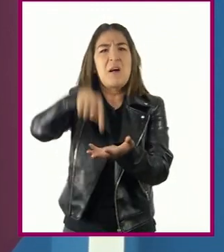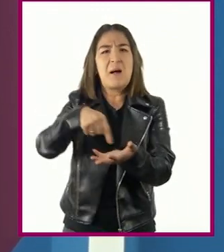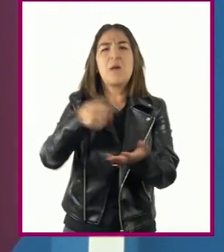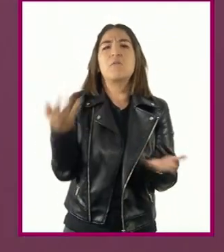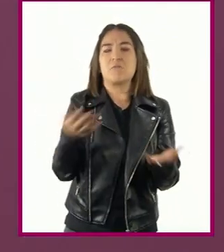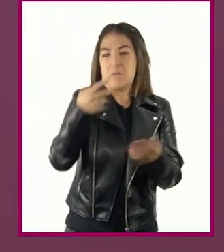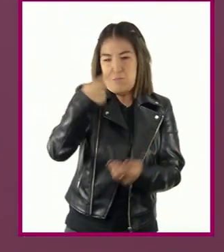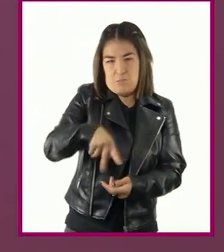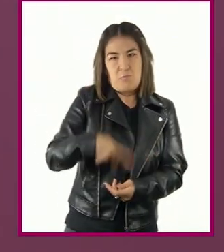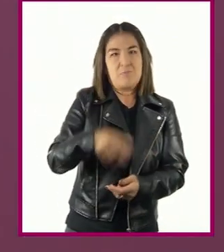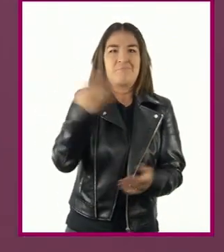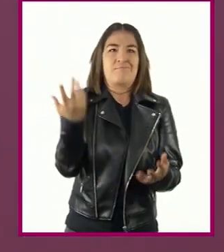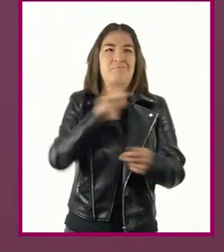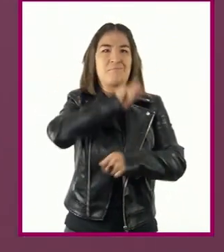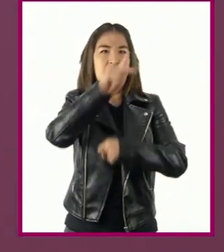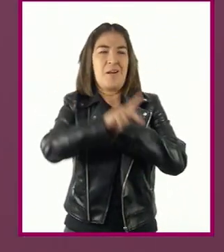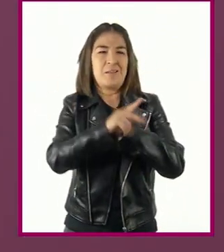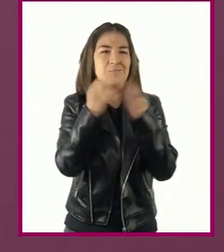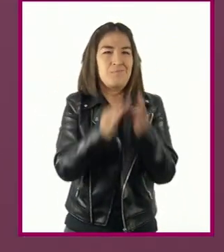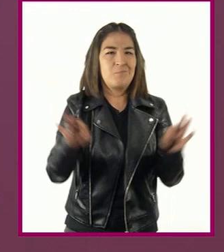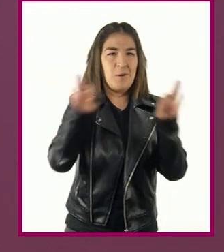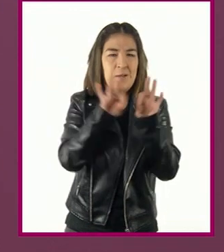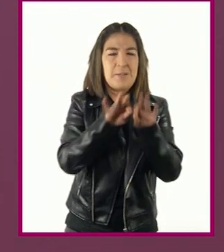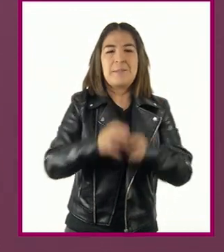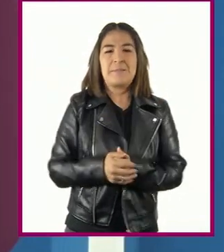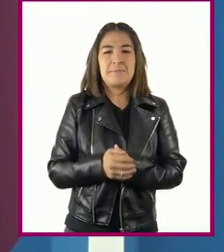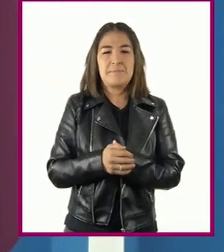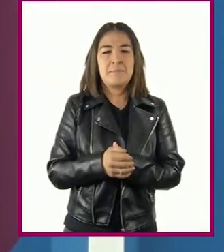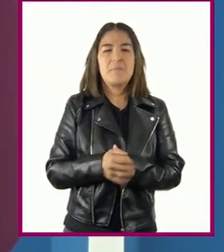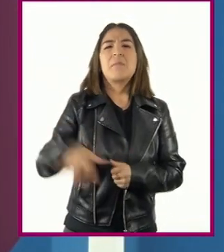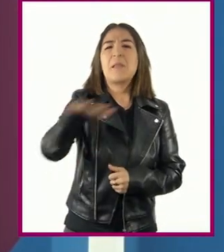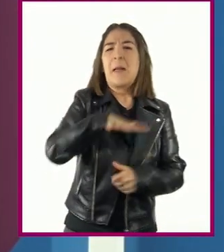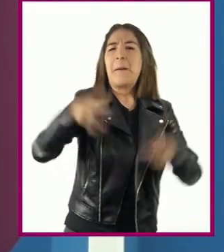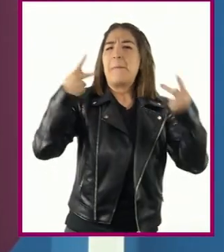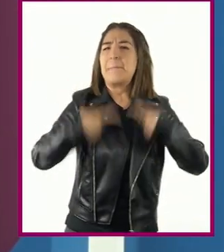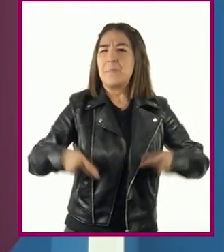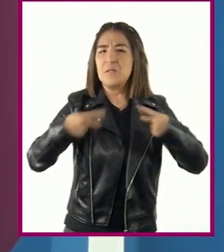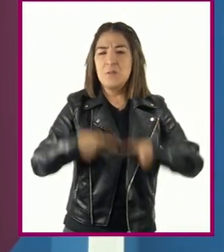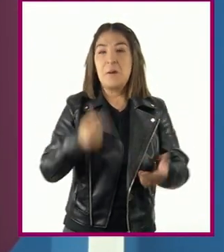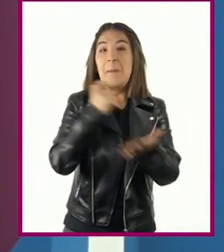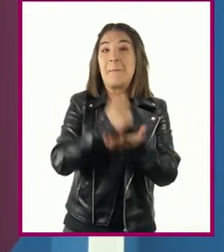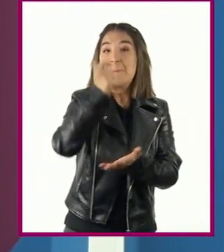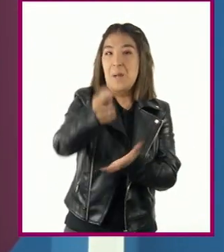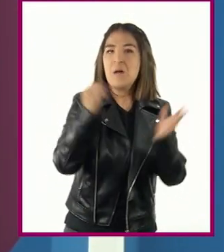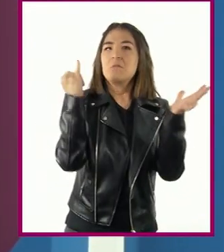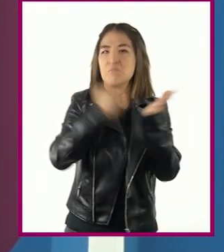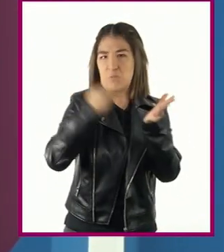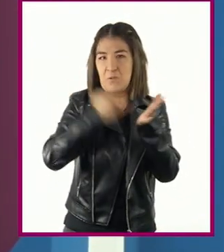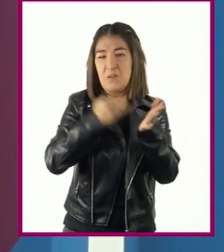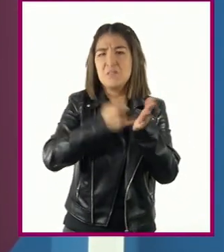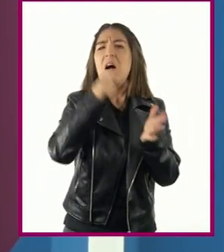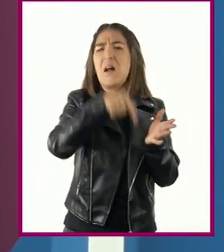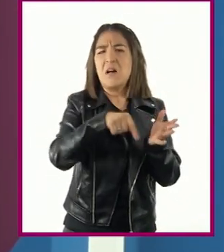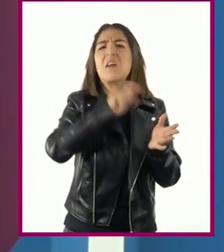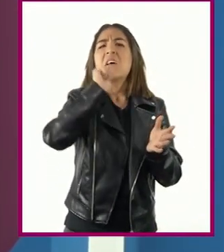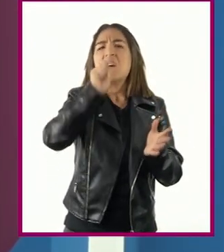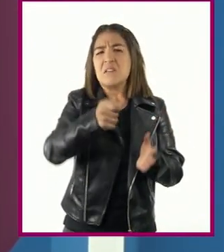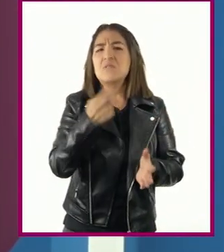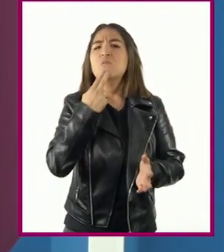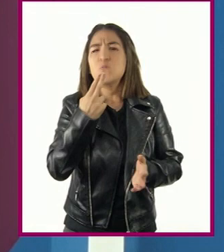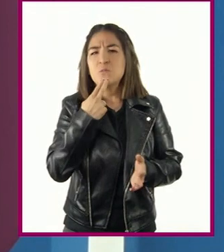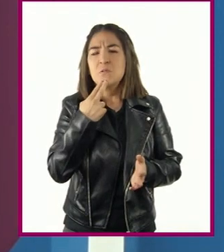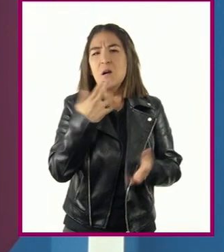país. Pongámoslo así, las y los ciudadanos pagan impuestos que son utilizados por